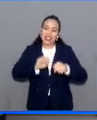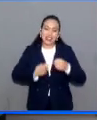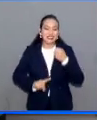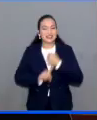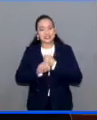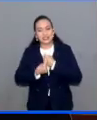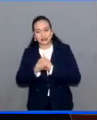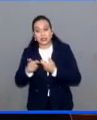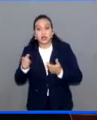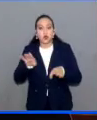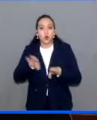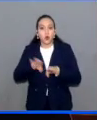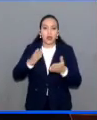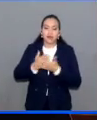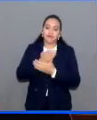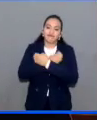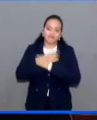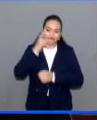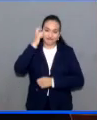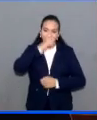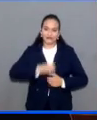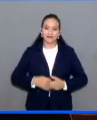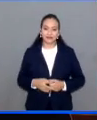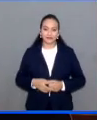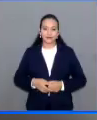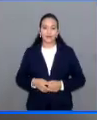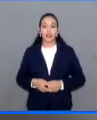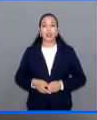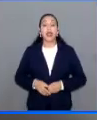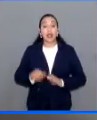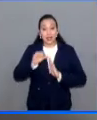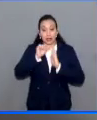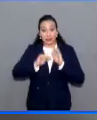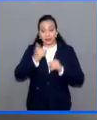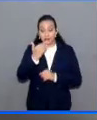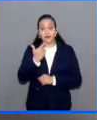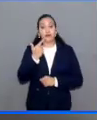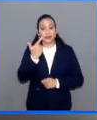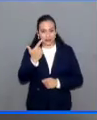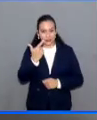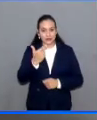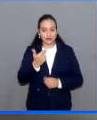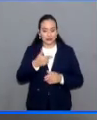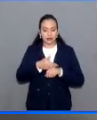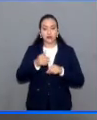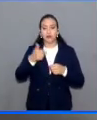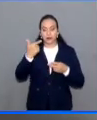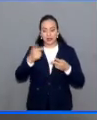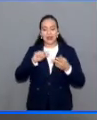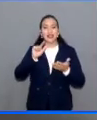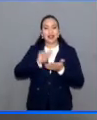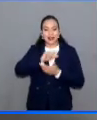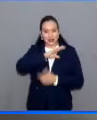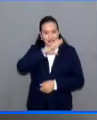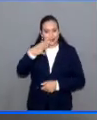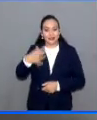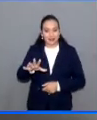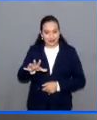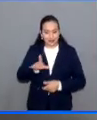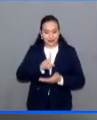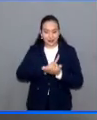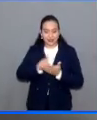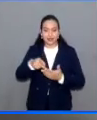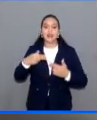la educación. Mi consideración en términos del artículo 57, fracción 7 de la Ley General de los Derechos de Niñas,